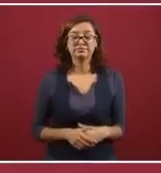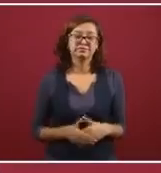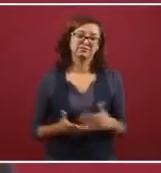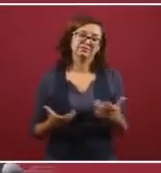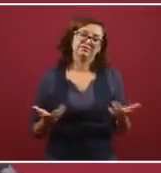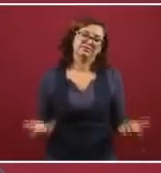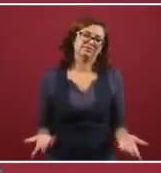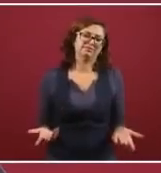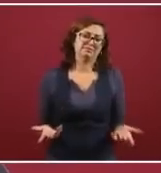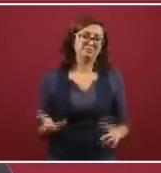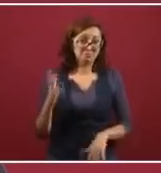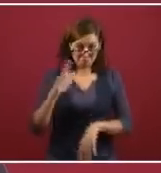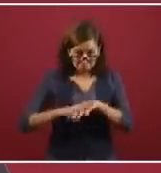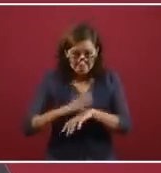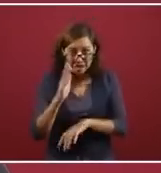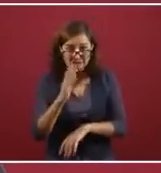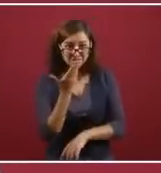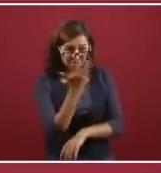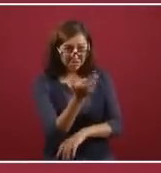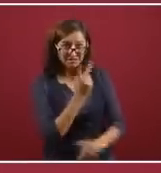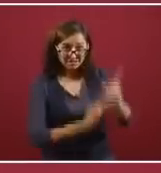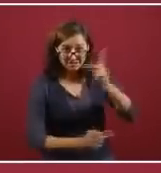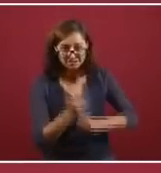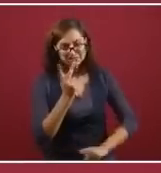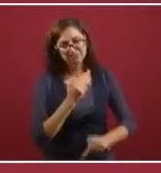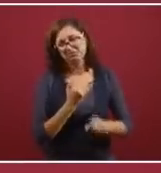Entonces ya no se puede